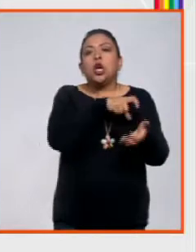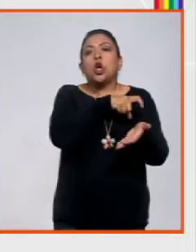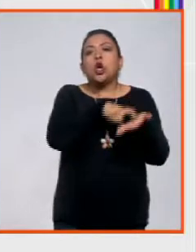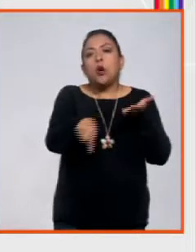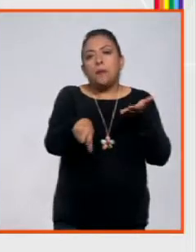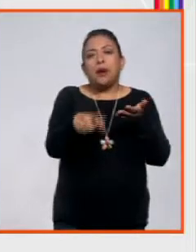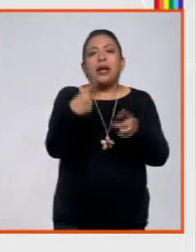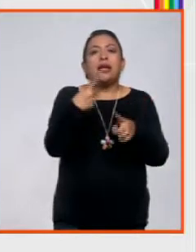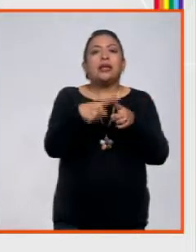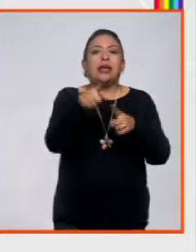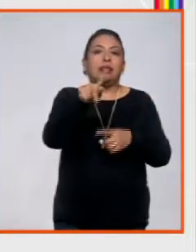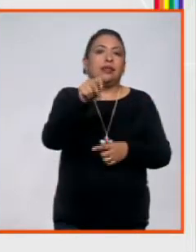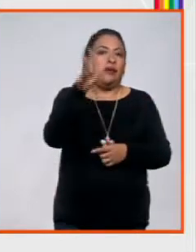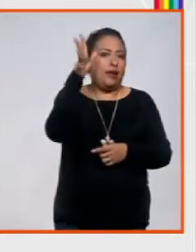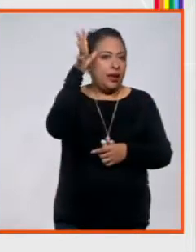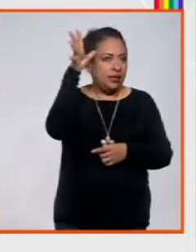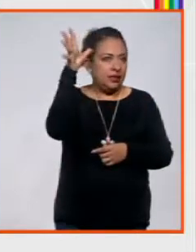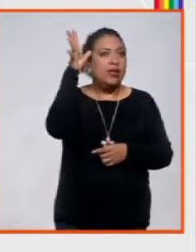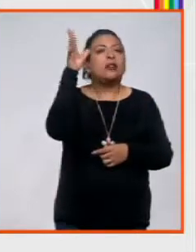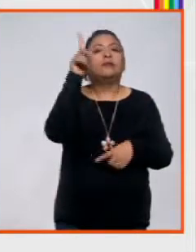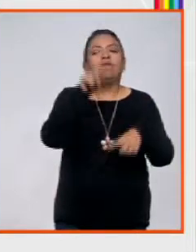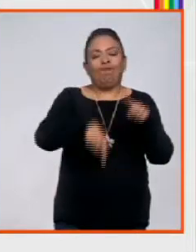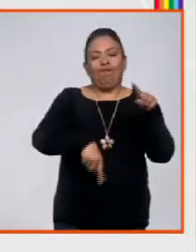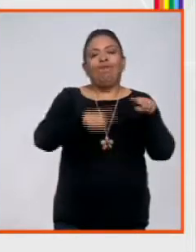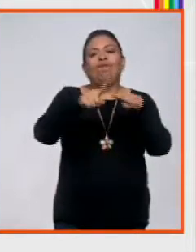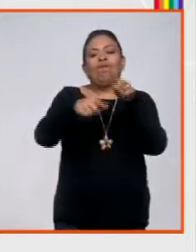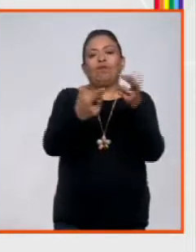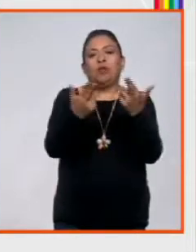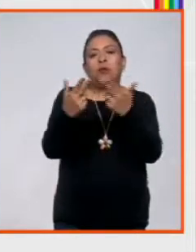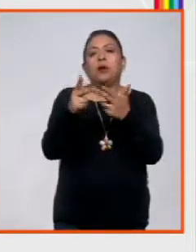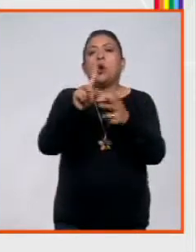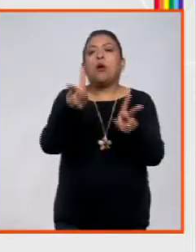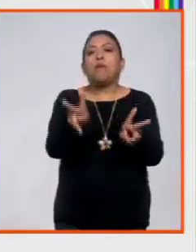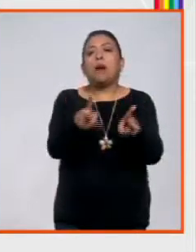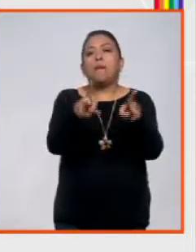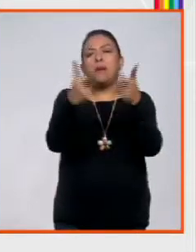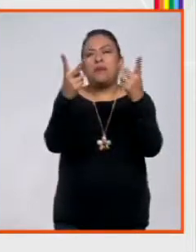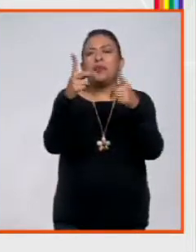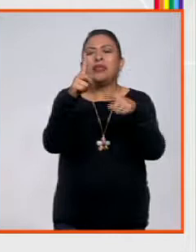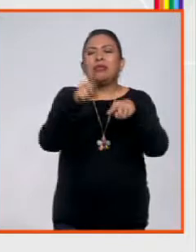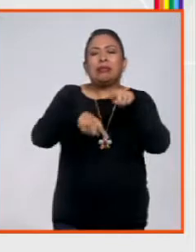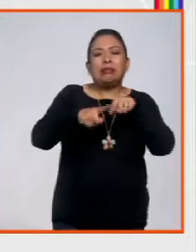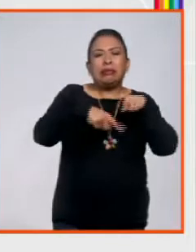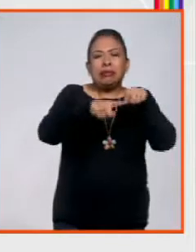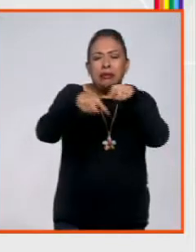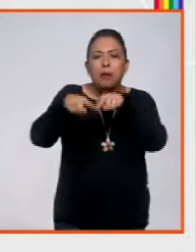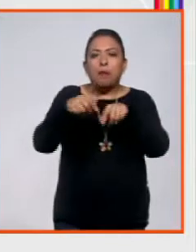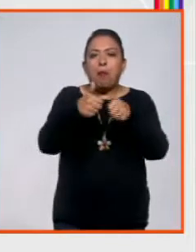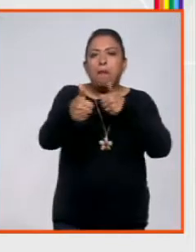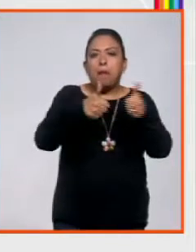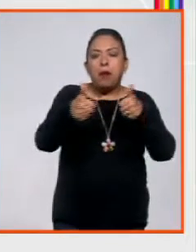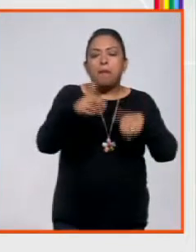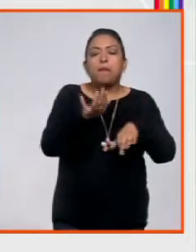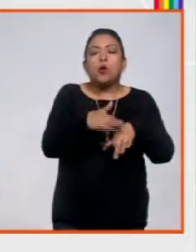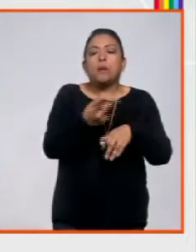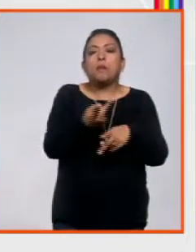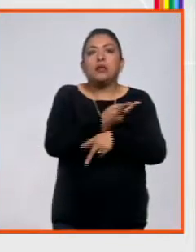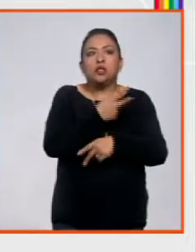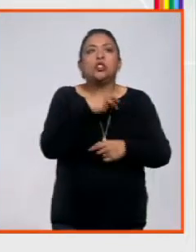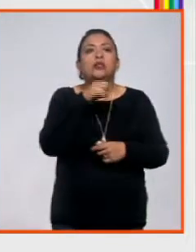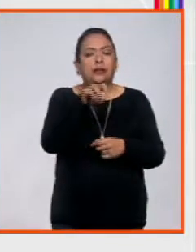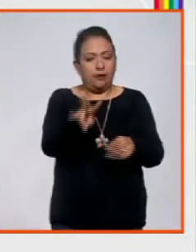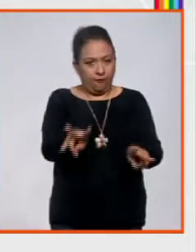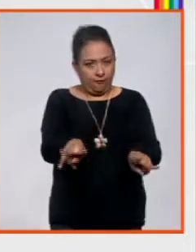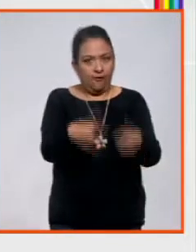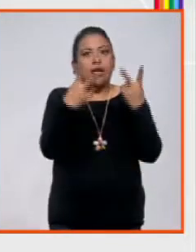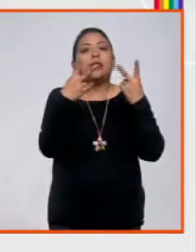entonces por televisión este fue desarticulado y fue vendido y cuando digo es articulado porque lo que ocurrió es que si se